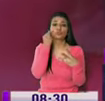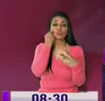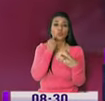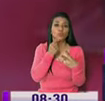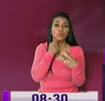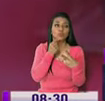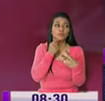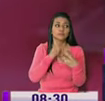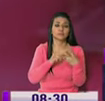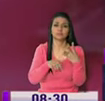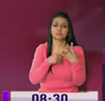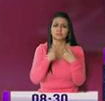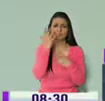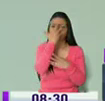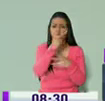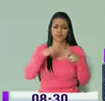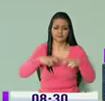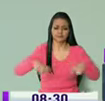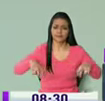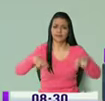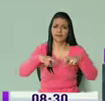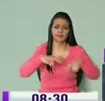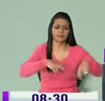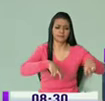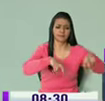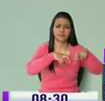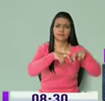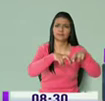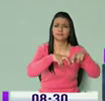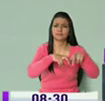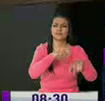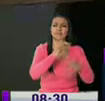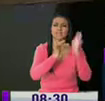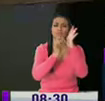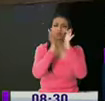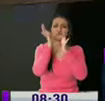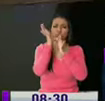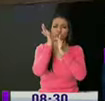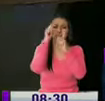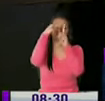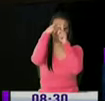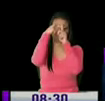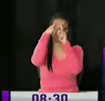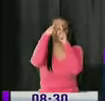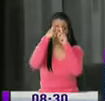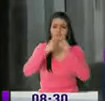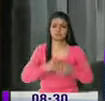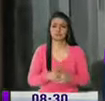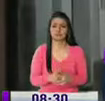Sucre, una muy bonita sala también de Cristos y la sala de numismática y armas.